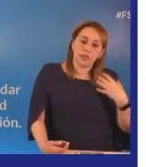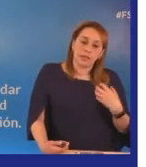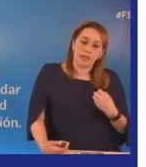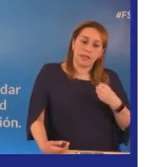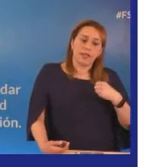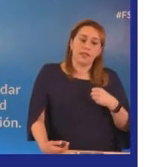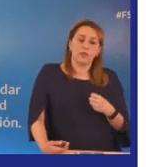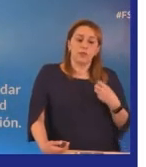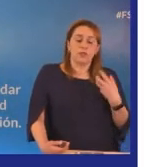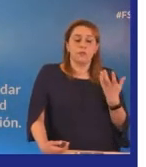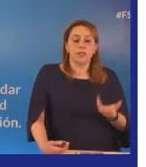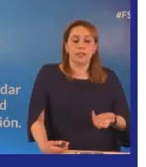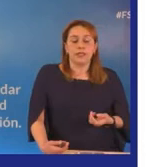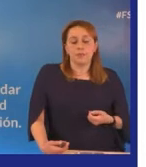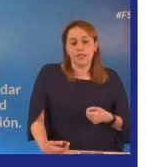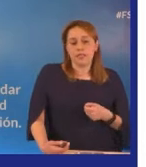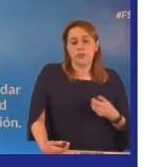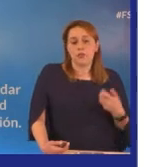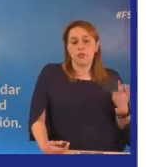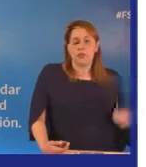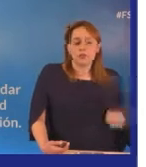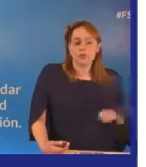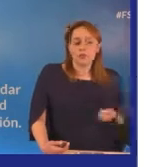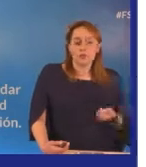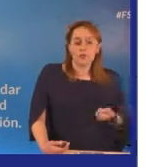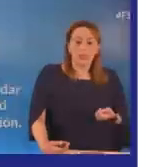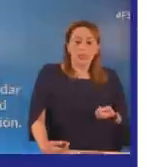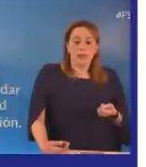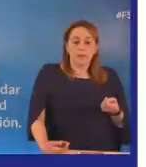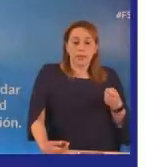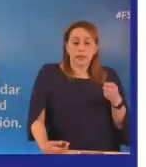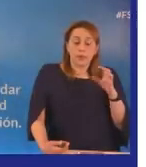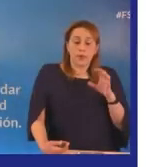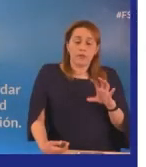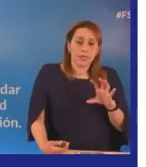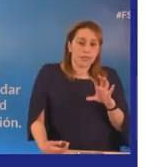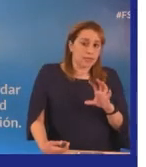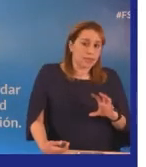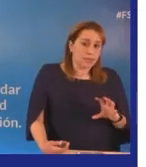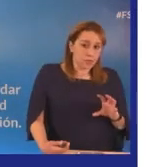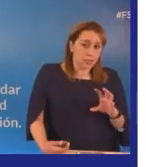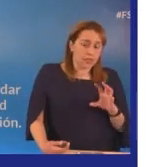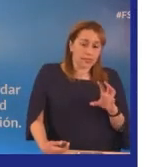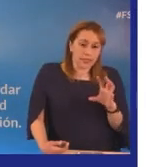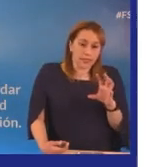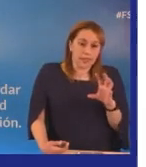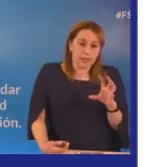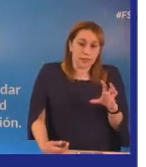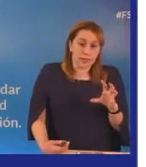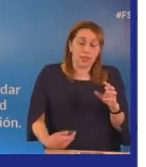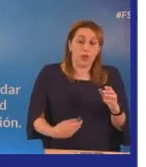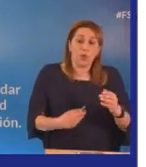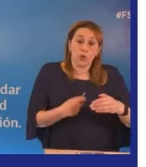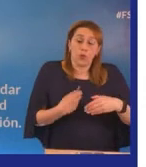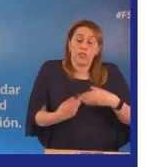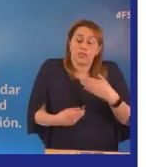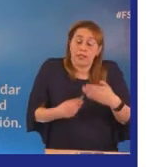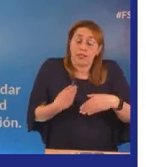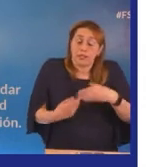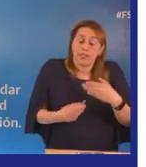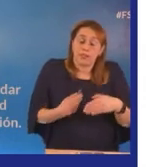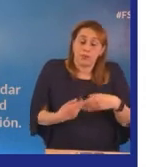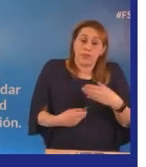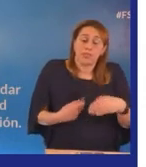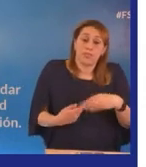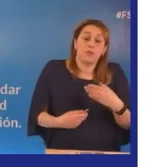con la parte de arreglo, con la parte de alimentación, vestido. Para poder empezar a hacer este entrenamiento o